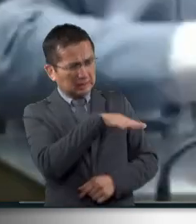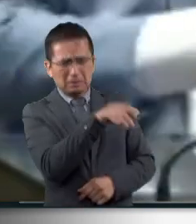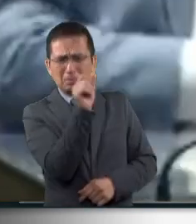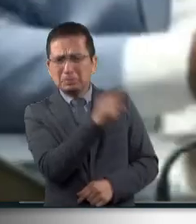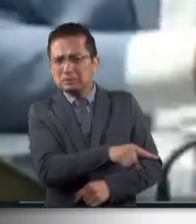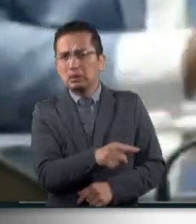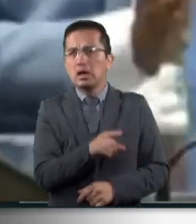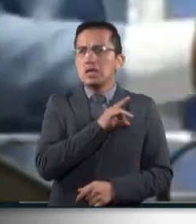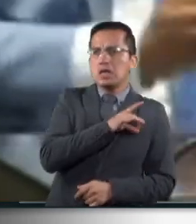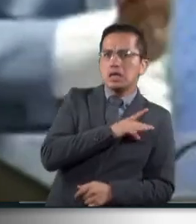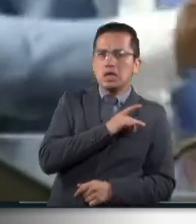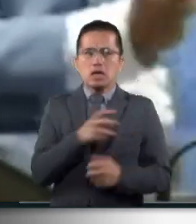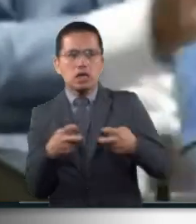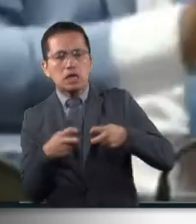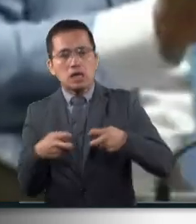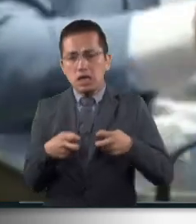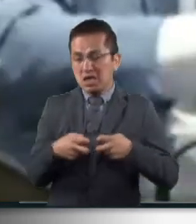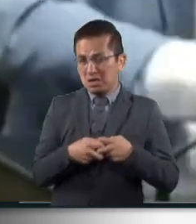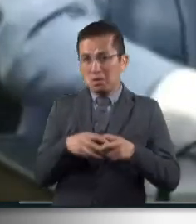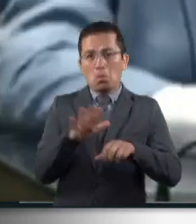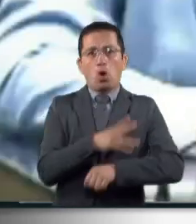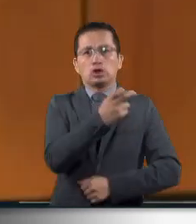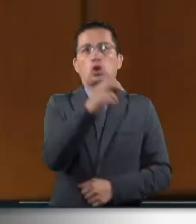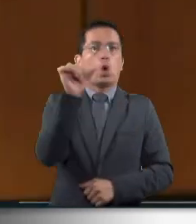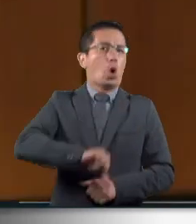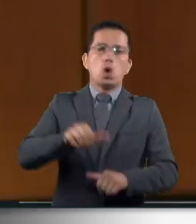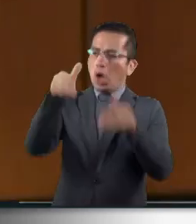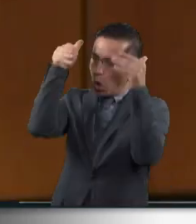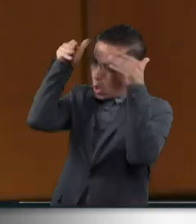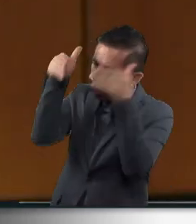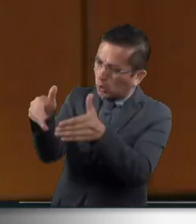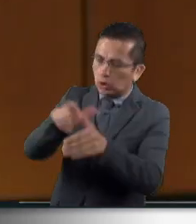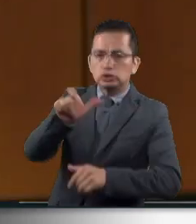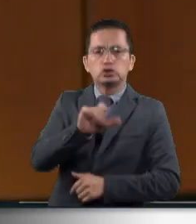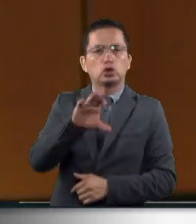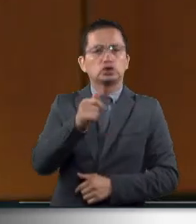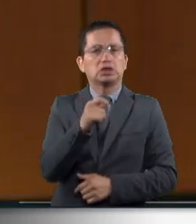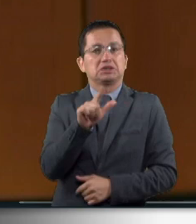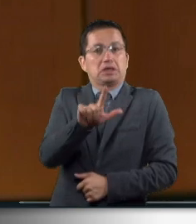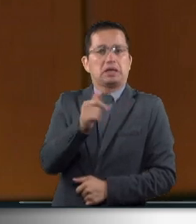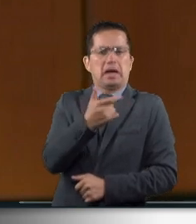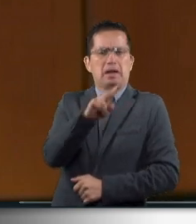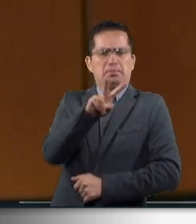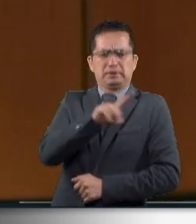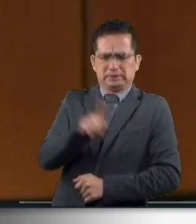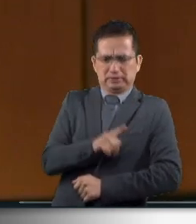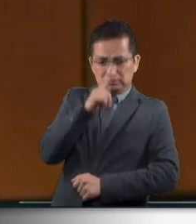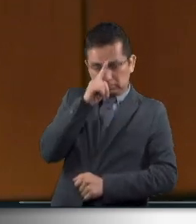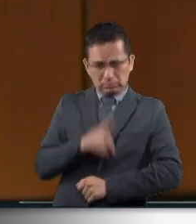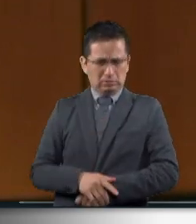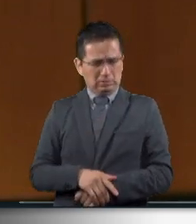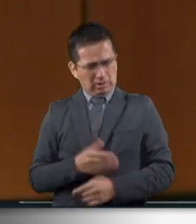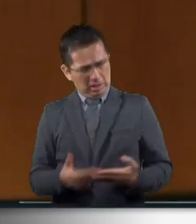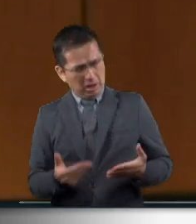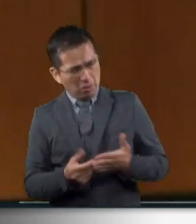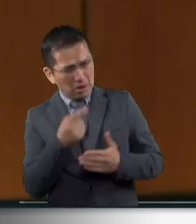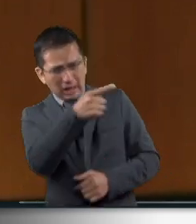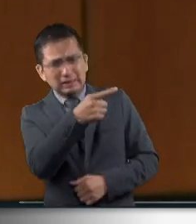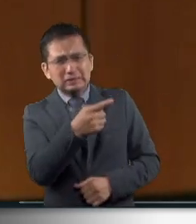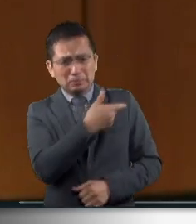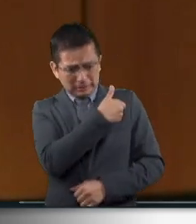hoy le han dedicado el tiempo a Xóchitl Gálvez Qué han pasado muchos actos de corrupción en este sexenio